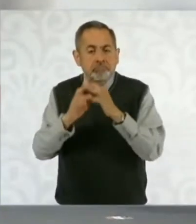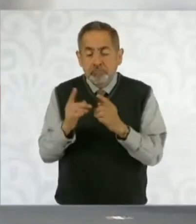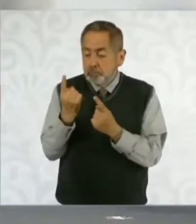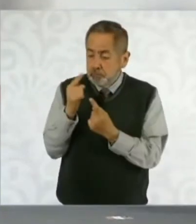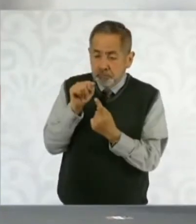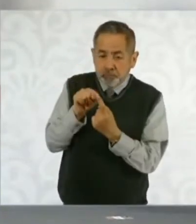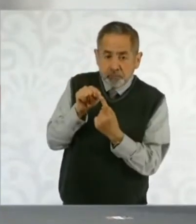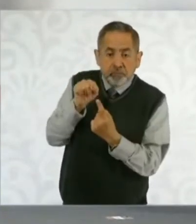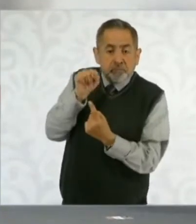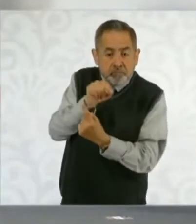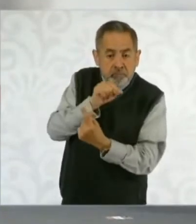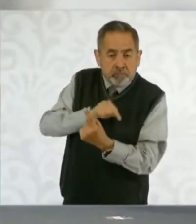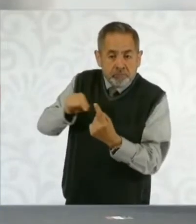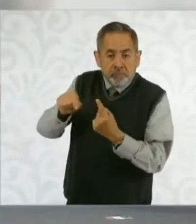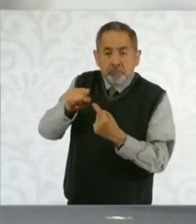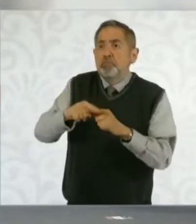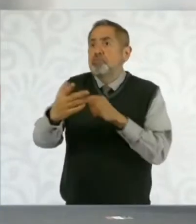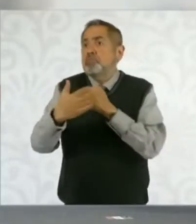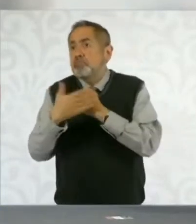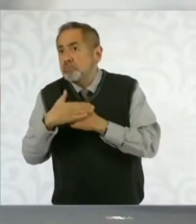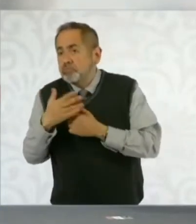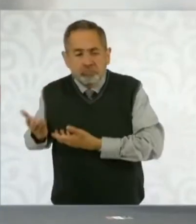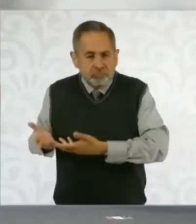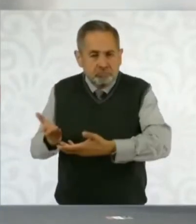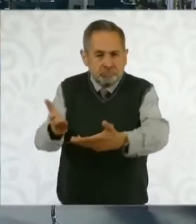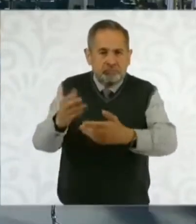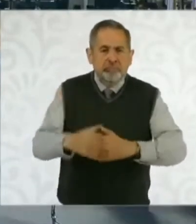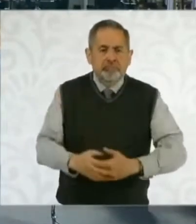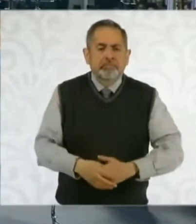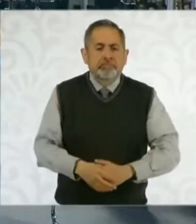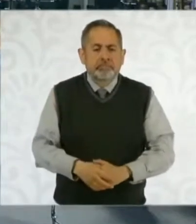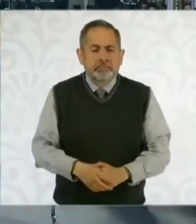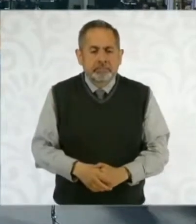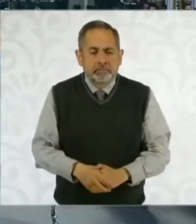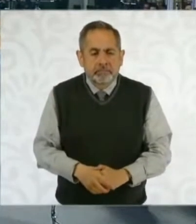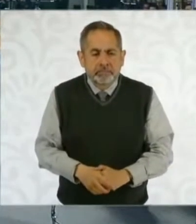los involucrados, a los que ellos requieran. Gracias.